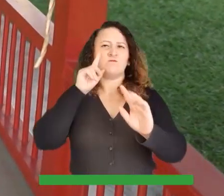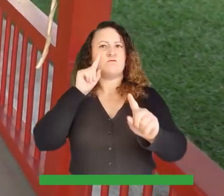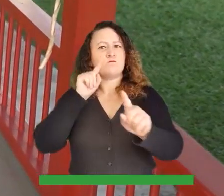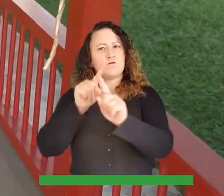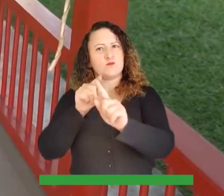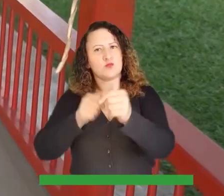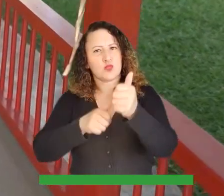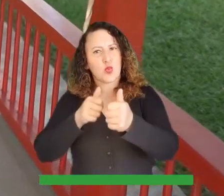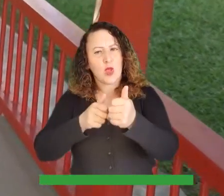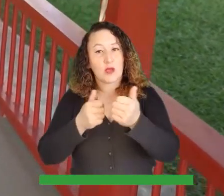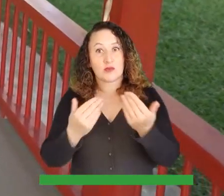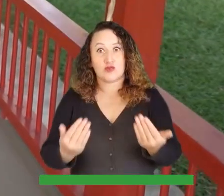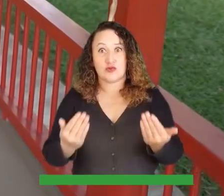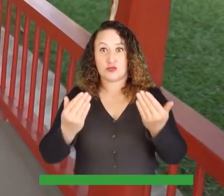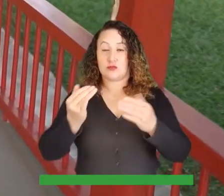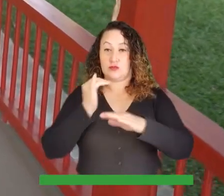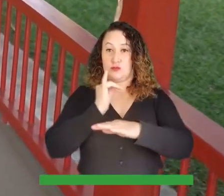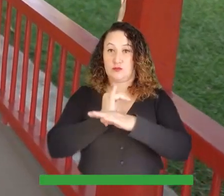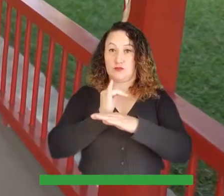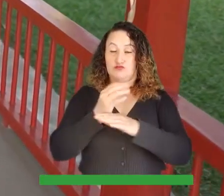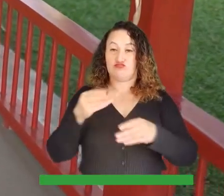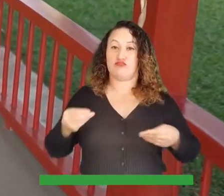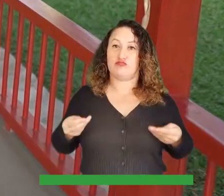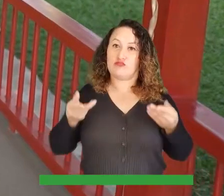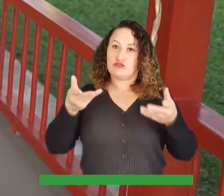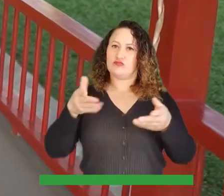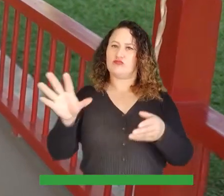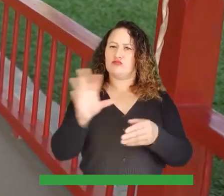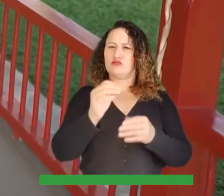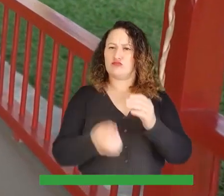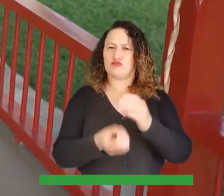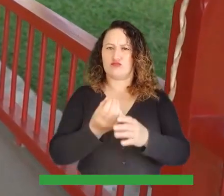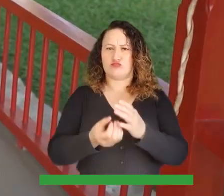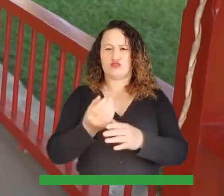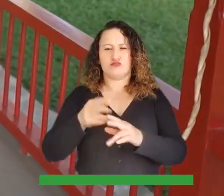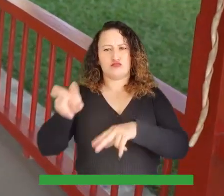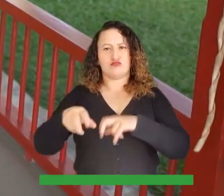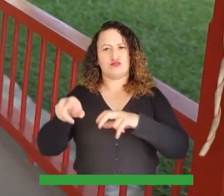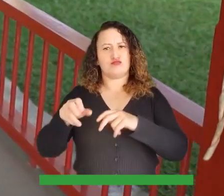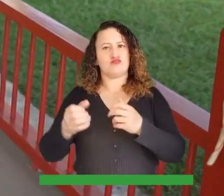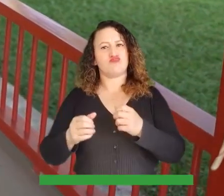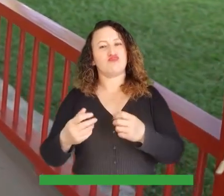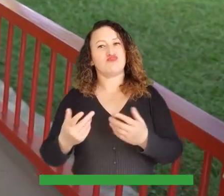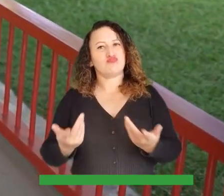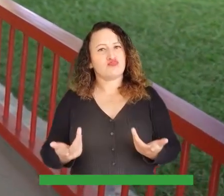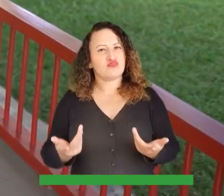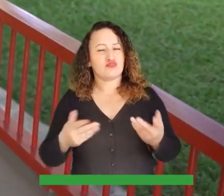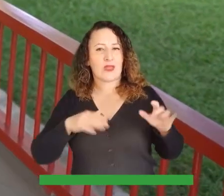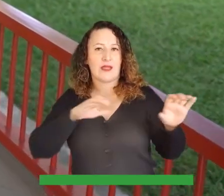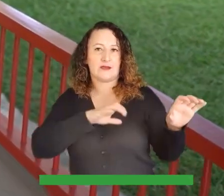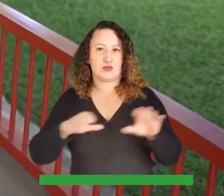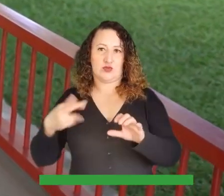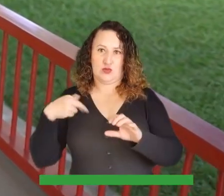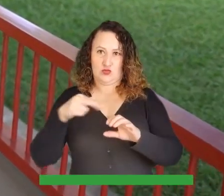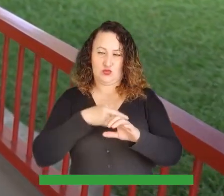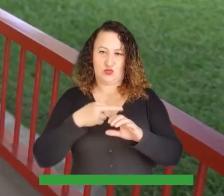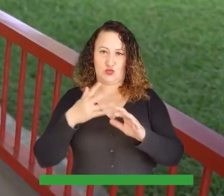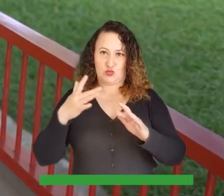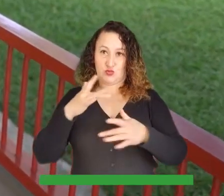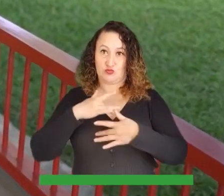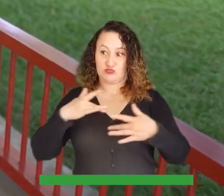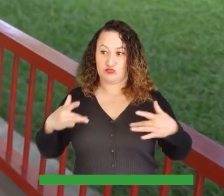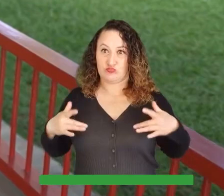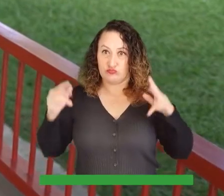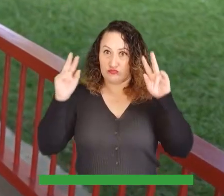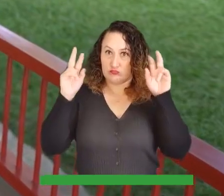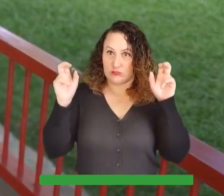el instituto podemos brindar a todos nuestros productores agropecuarios para apalancar sus producciones desde las acciones sanitarias. Es por